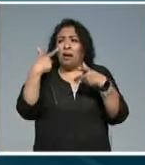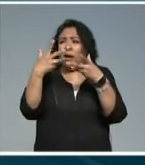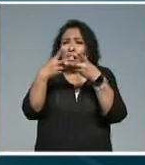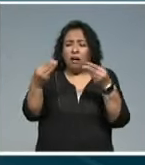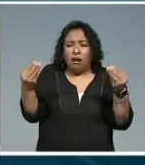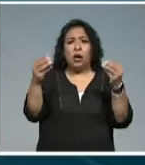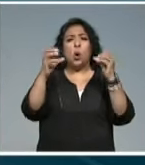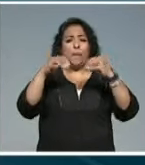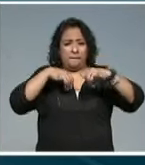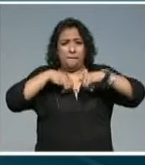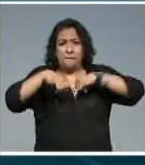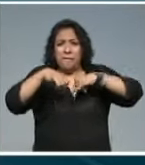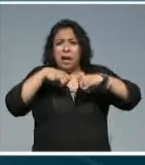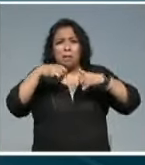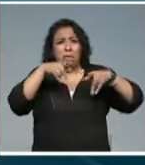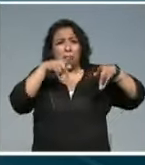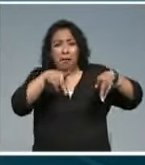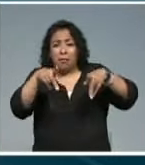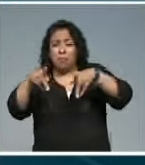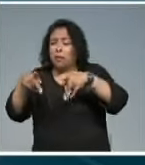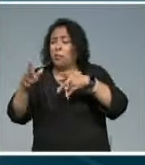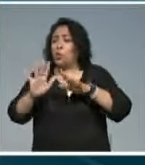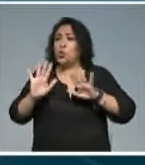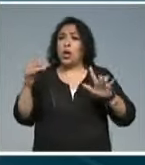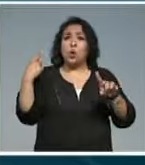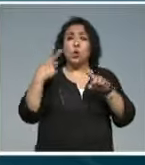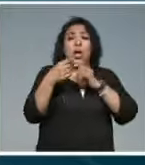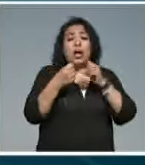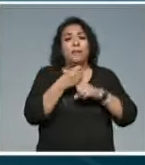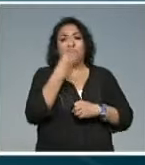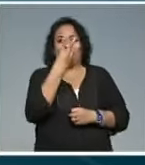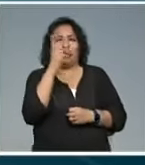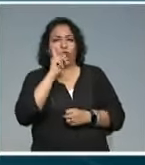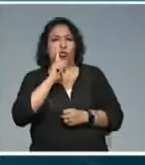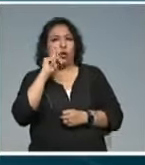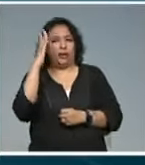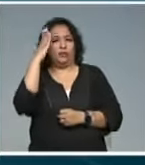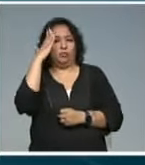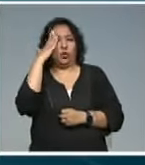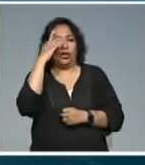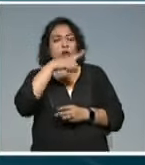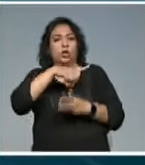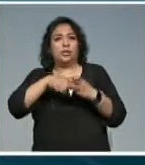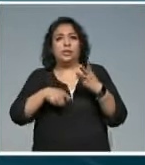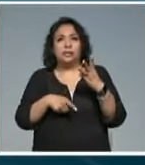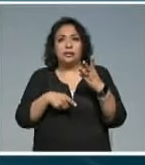o mapas de fosas. Tres mujeres son las protagonistas.